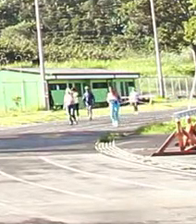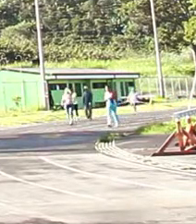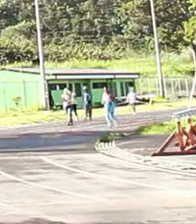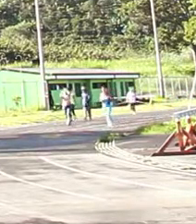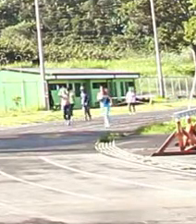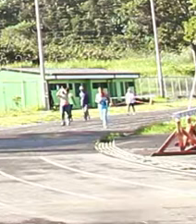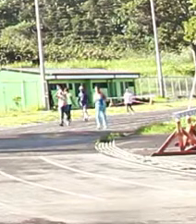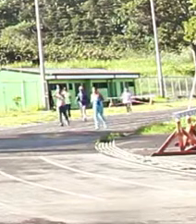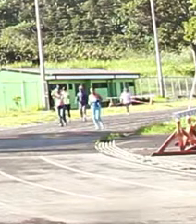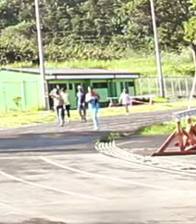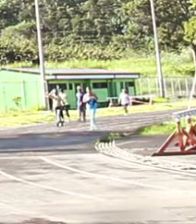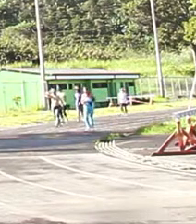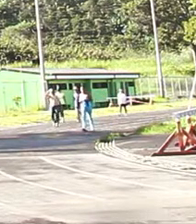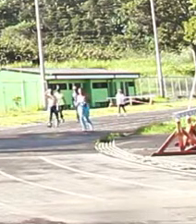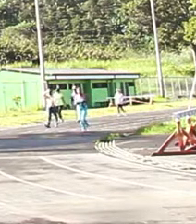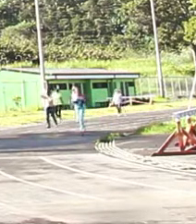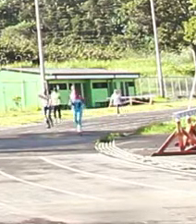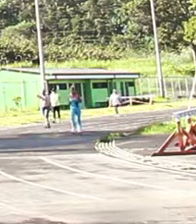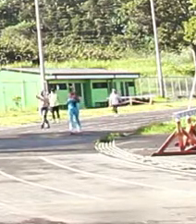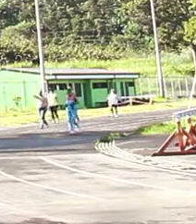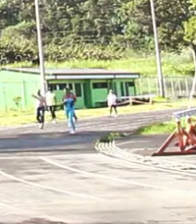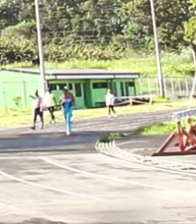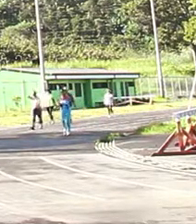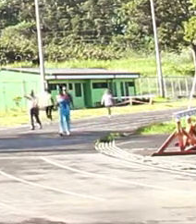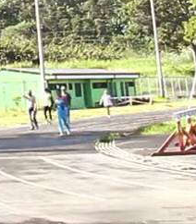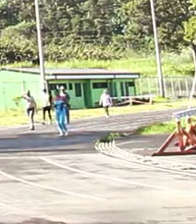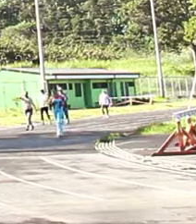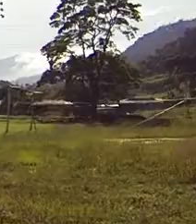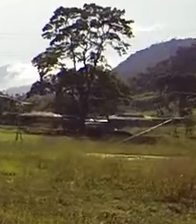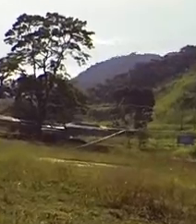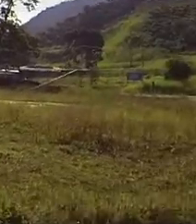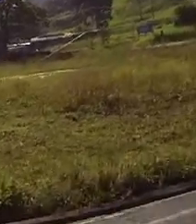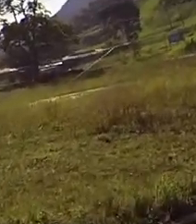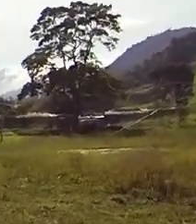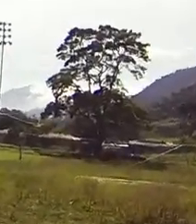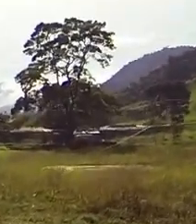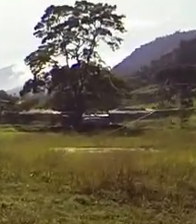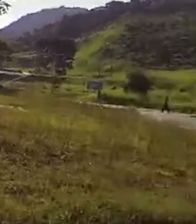Creo que eso sí se pone a prueba ya en la cumbia.